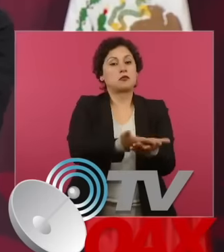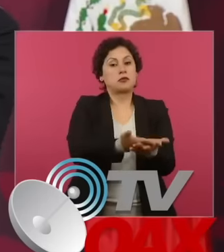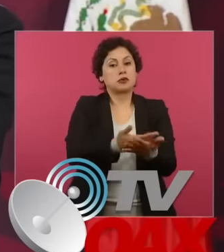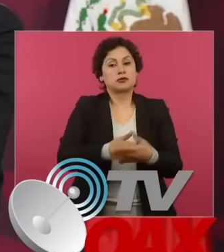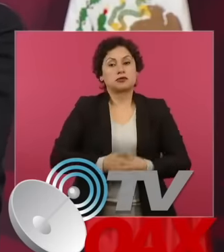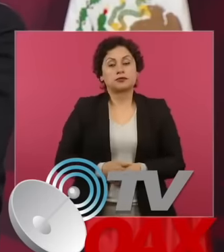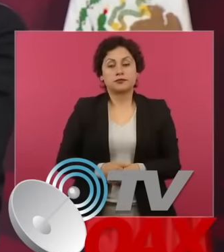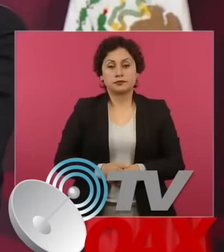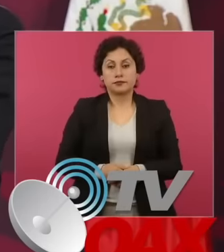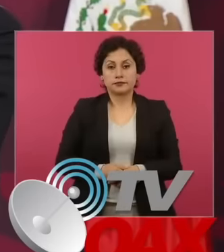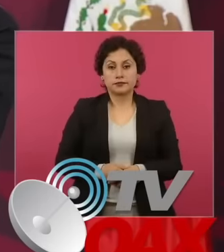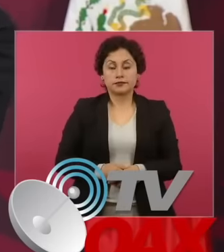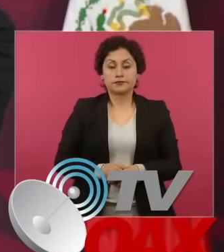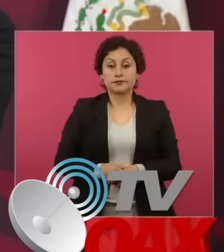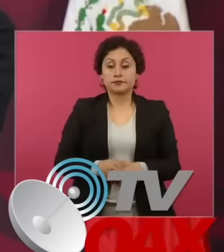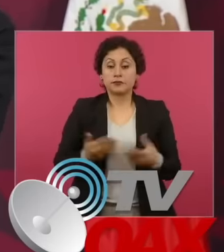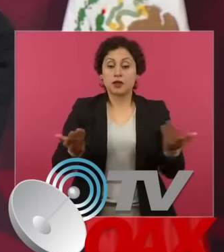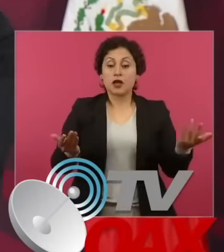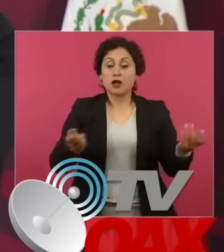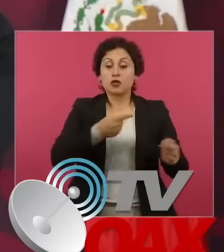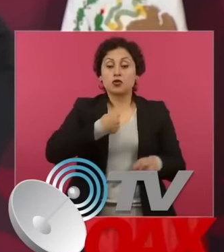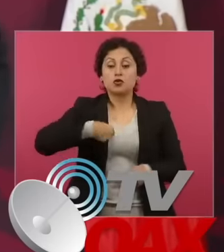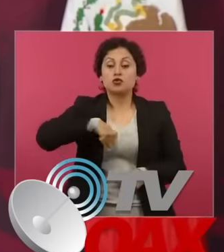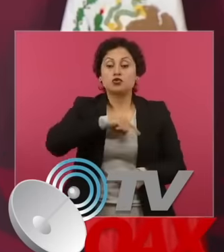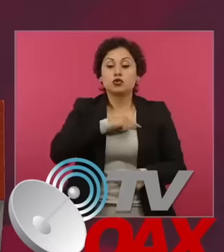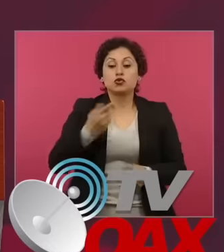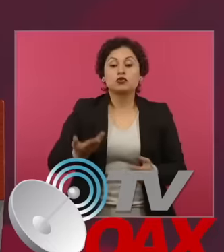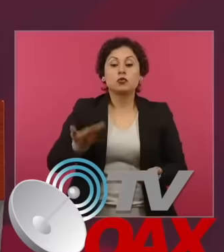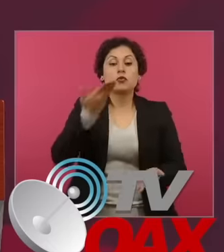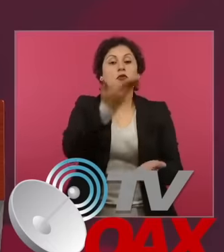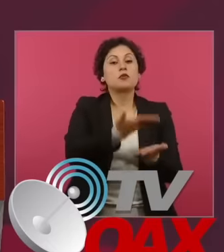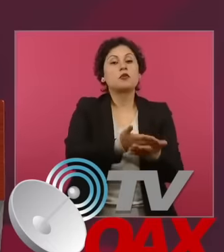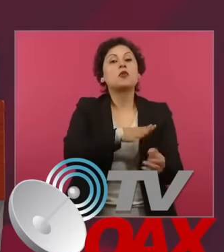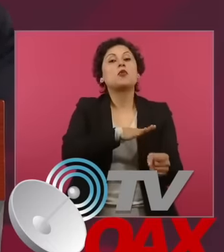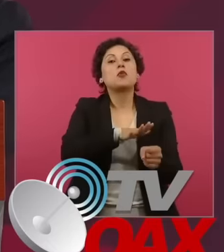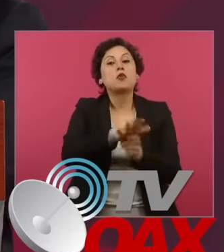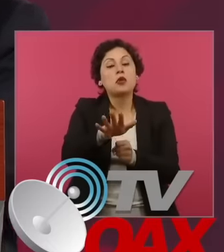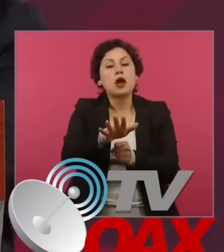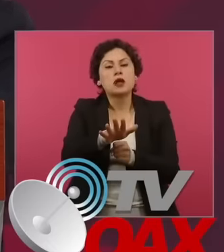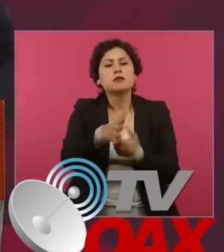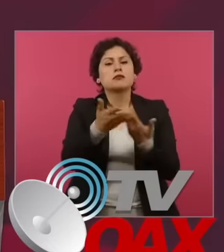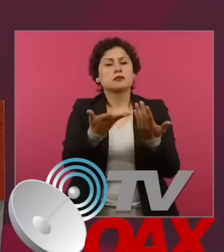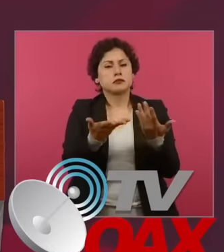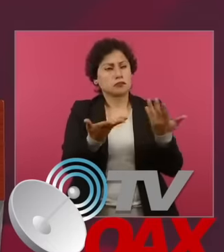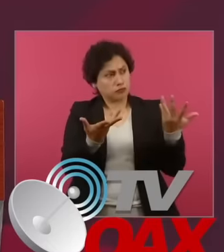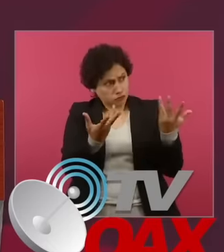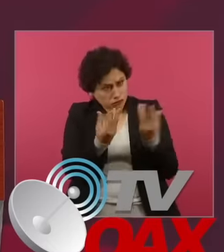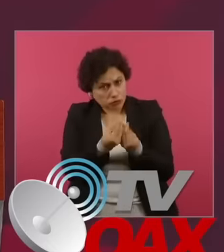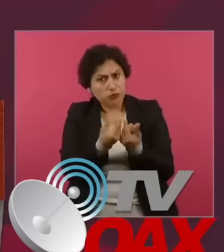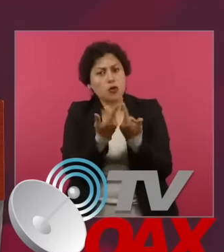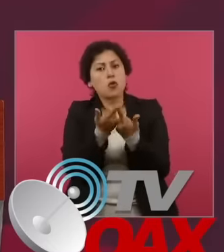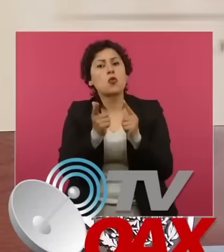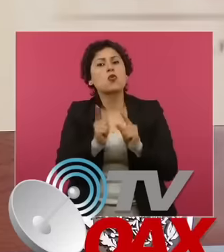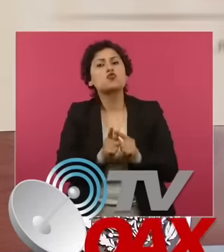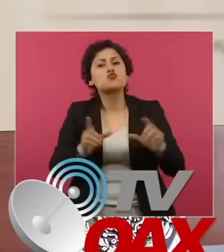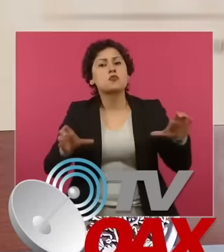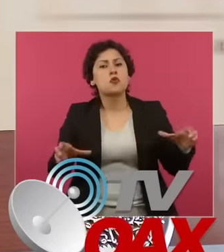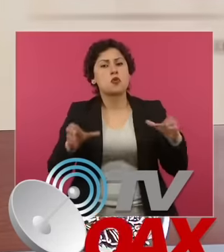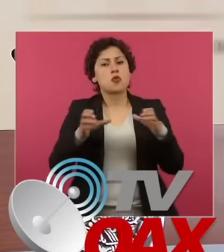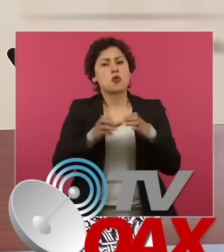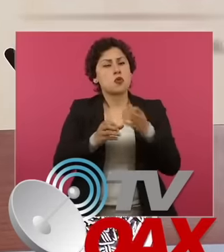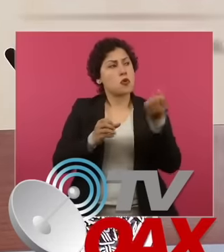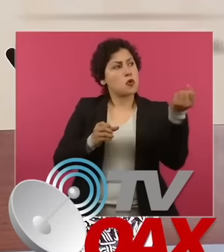¿Cuál es nuestra propuesta? Que formemos un grupo conjunto de